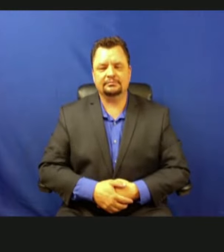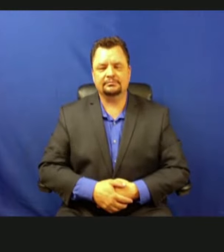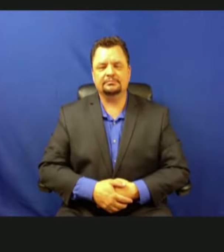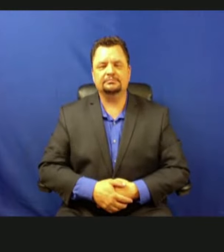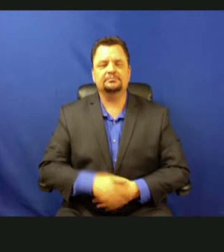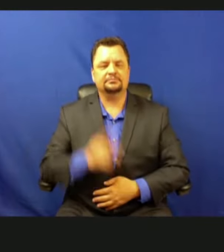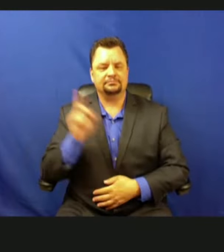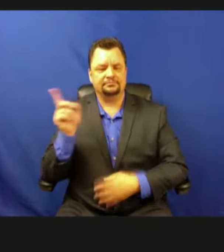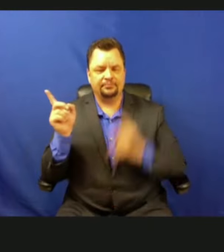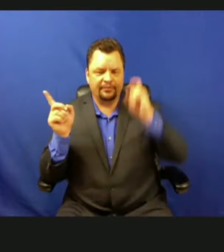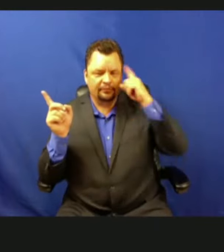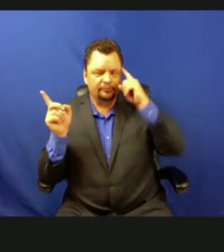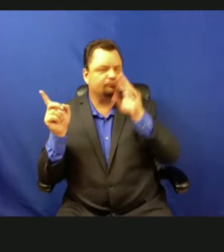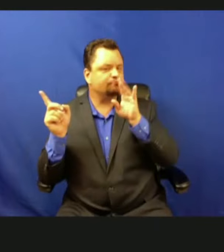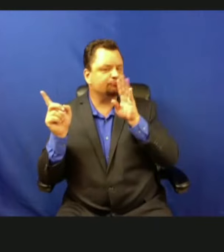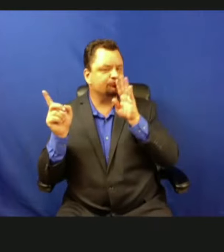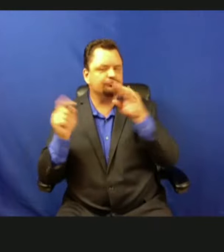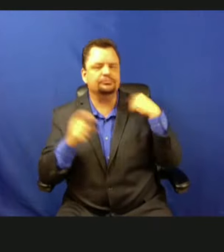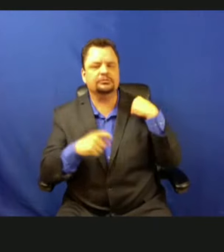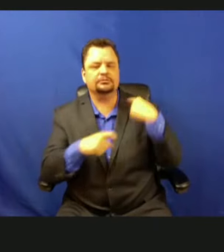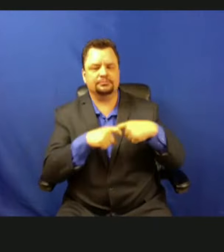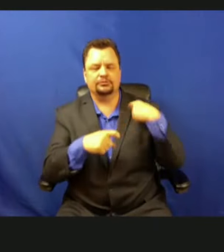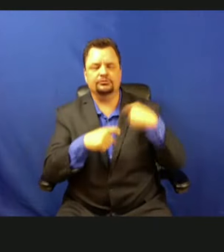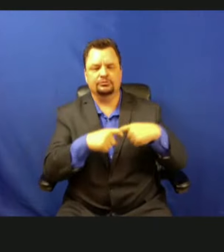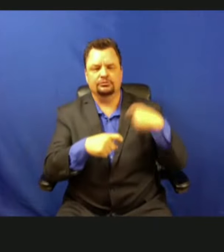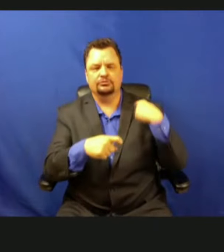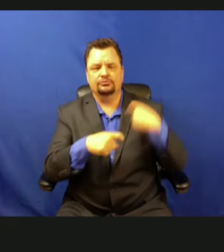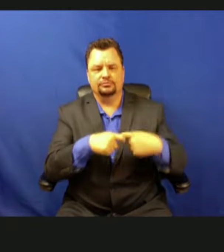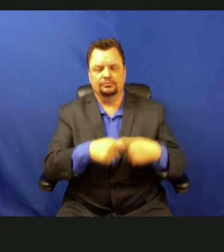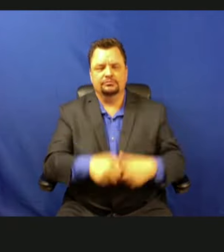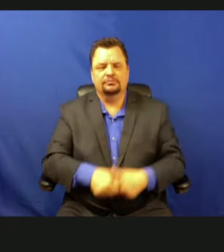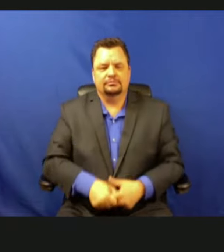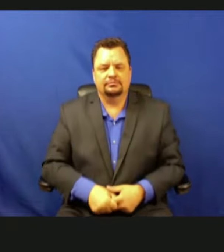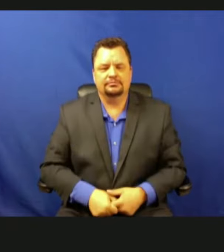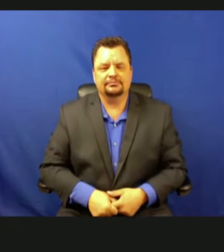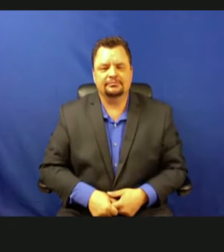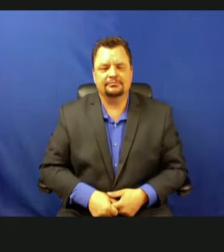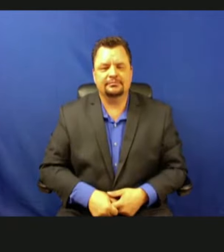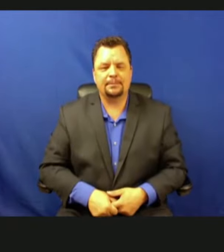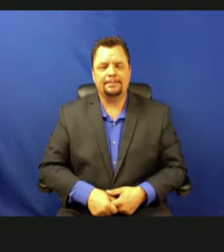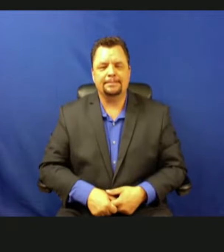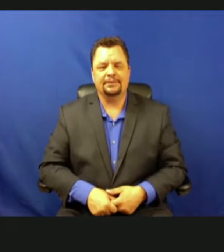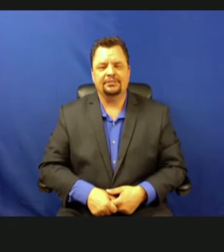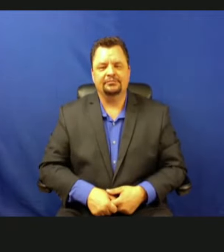La Child Tax Credit ampliado reducirá la pobreza